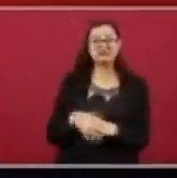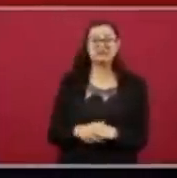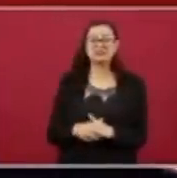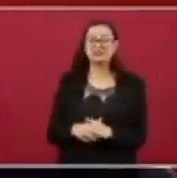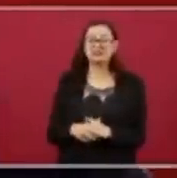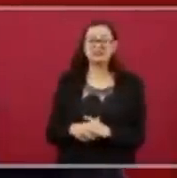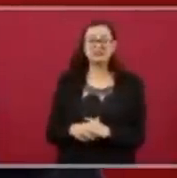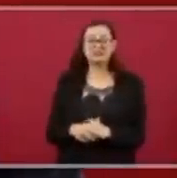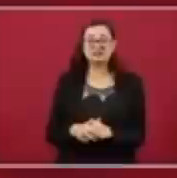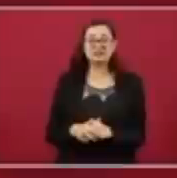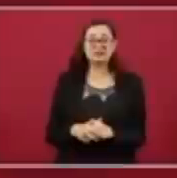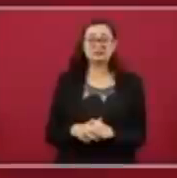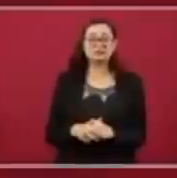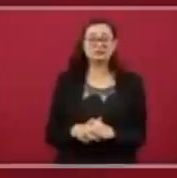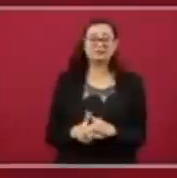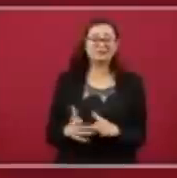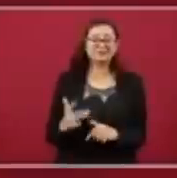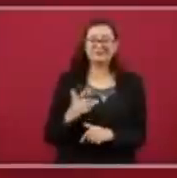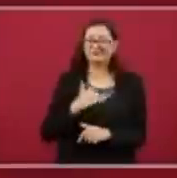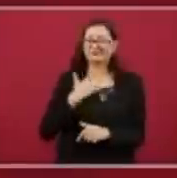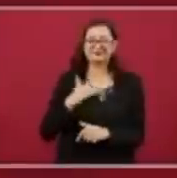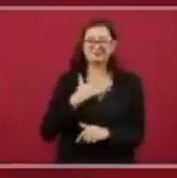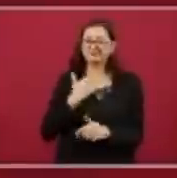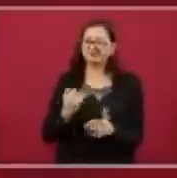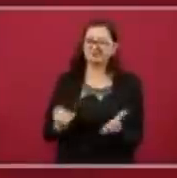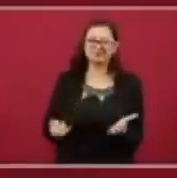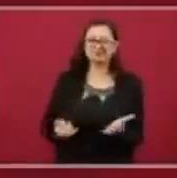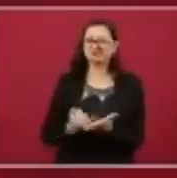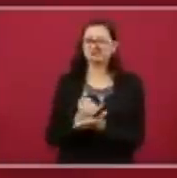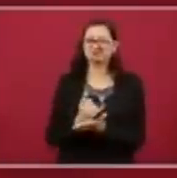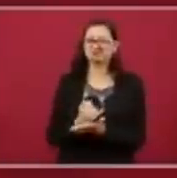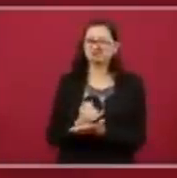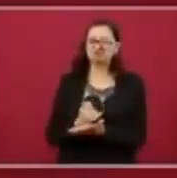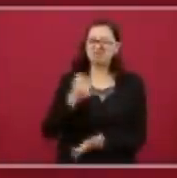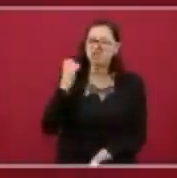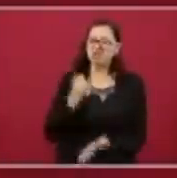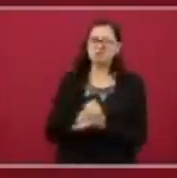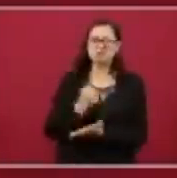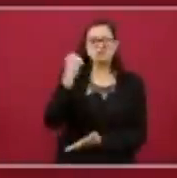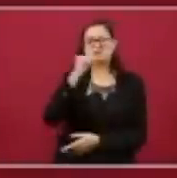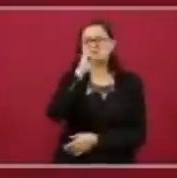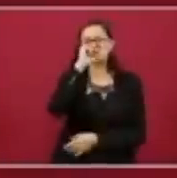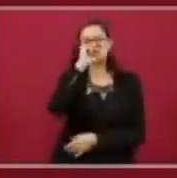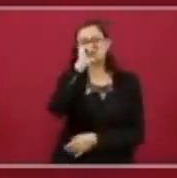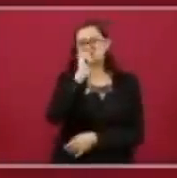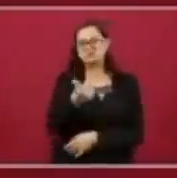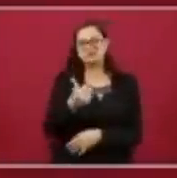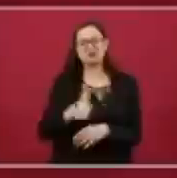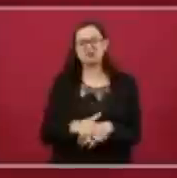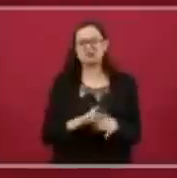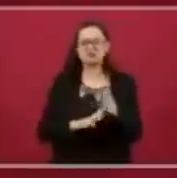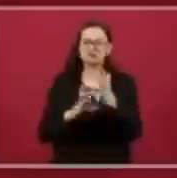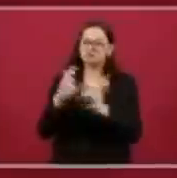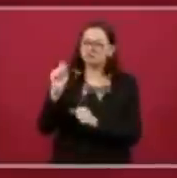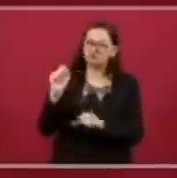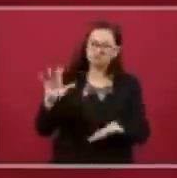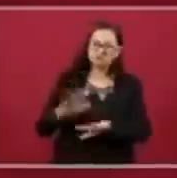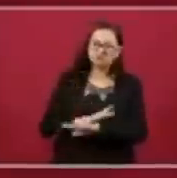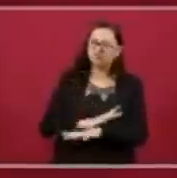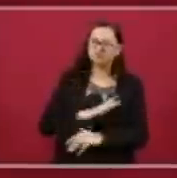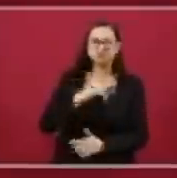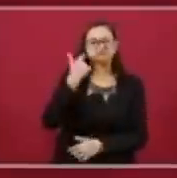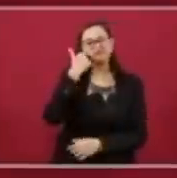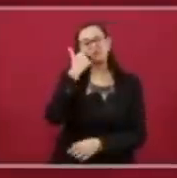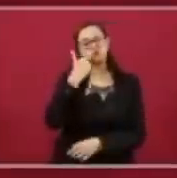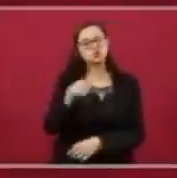están resueltos a no aprobar la reforma constitucional. ¿Por